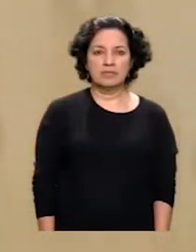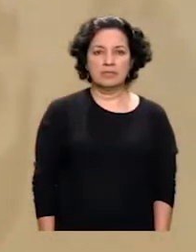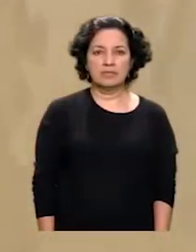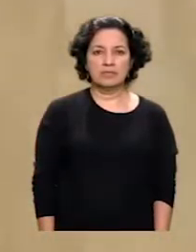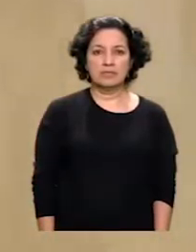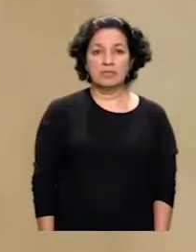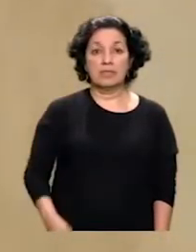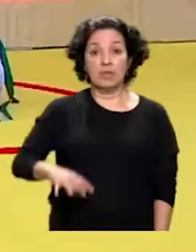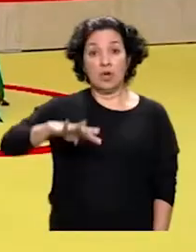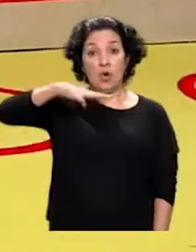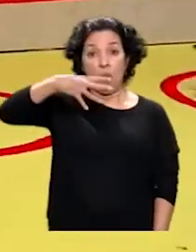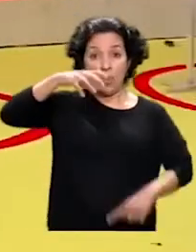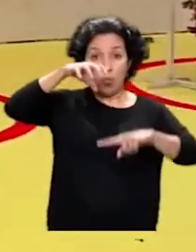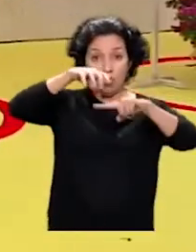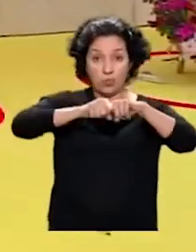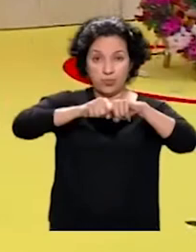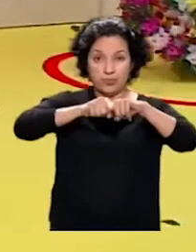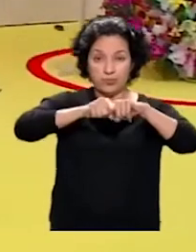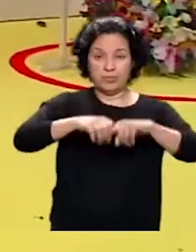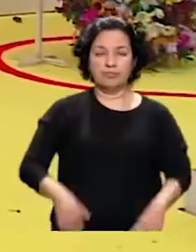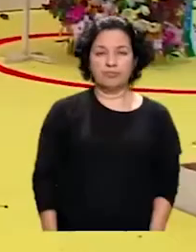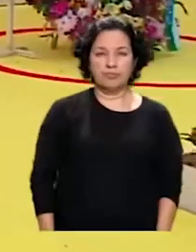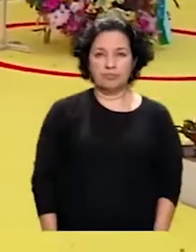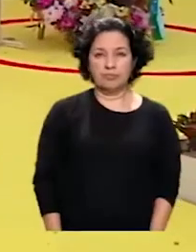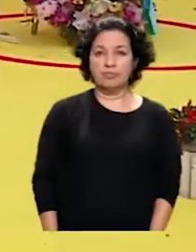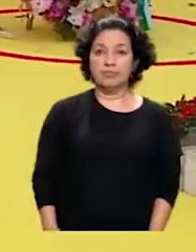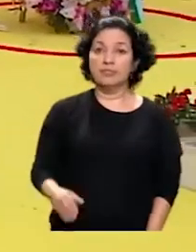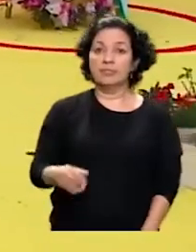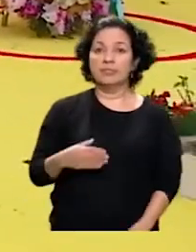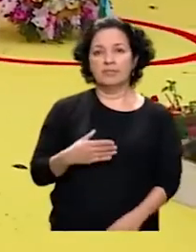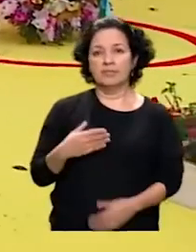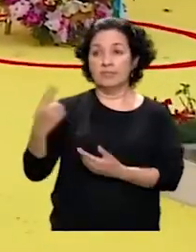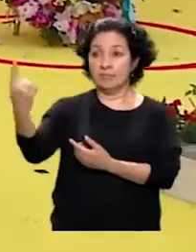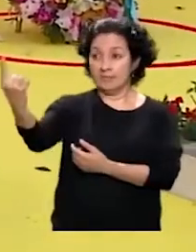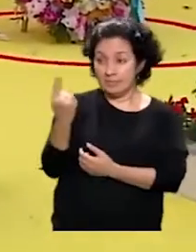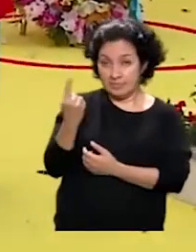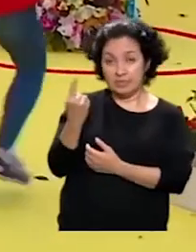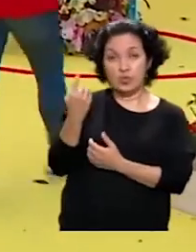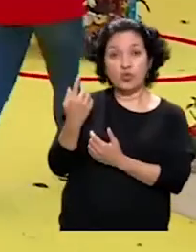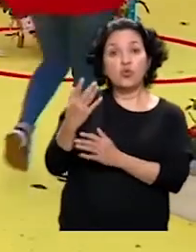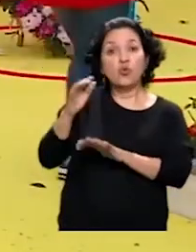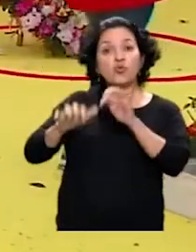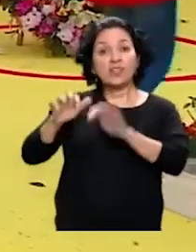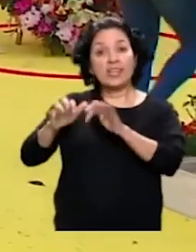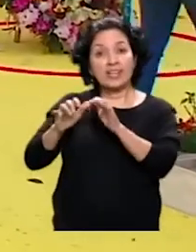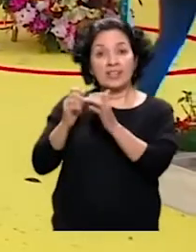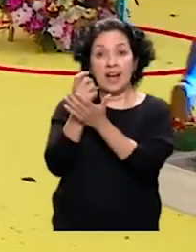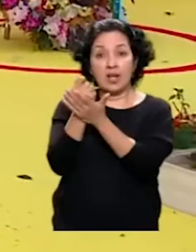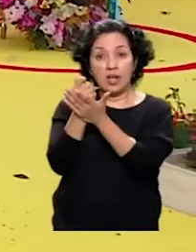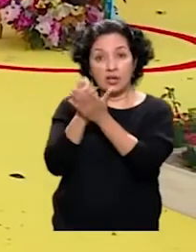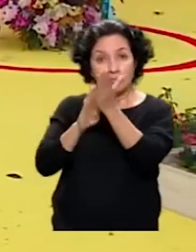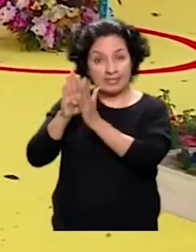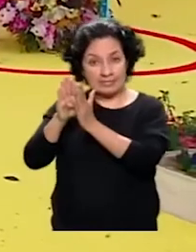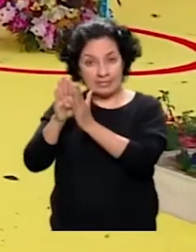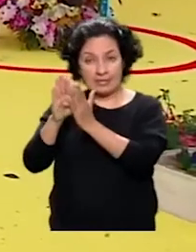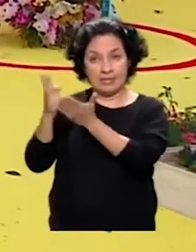Para el cuarto puesto, invitamos al secretario de Desarrollo Económico, Alejandro Arias,